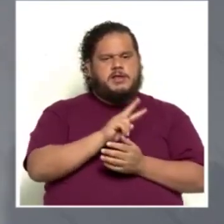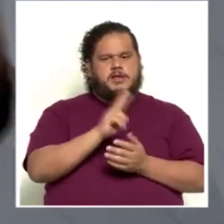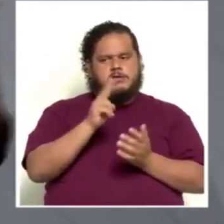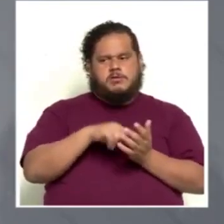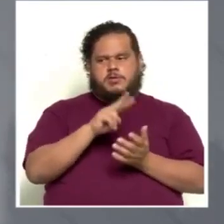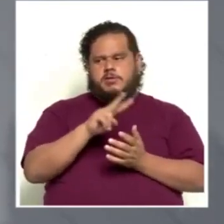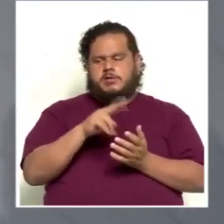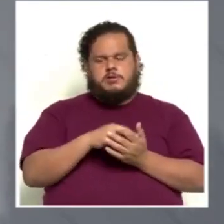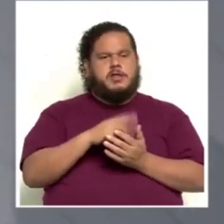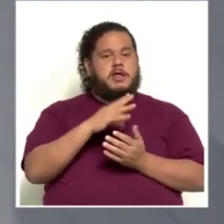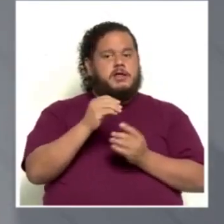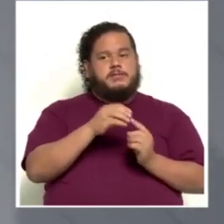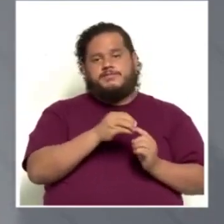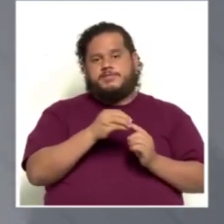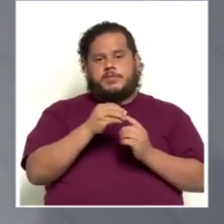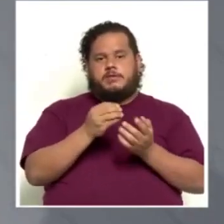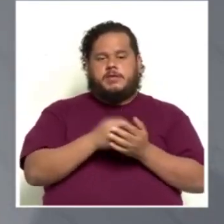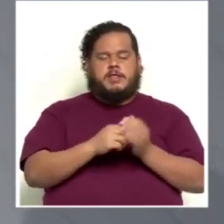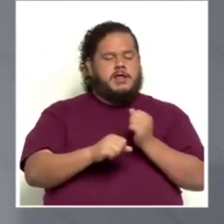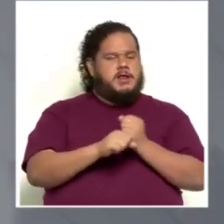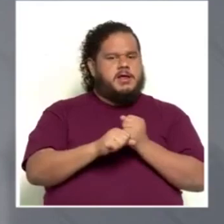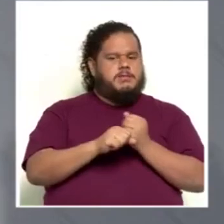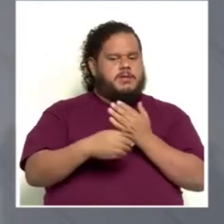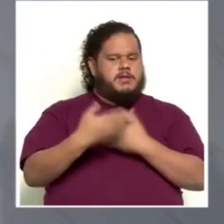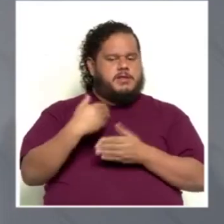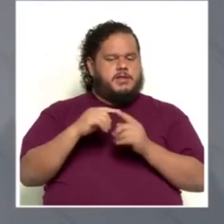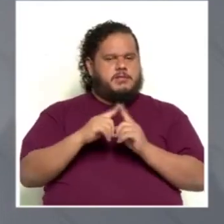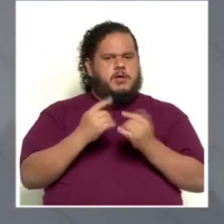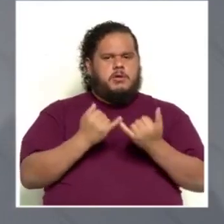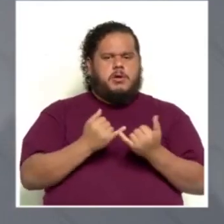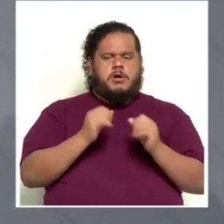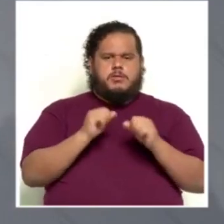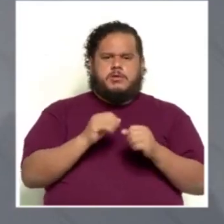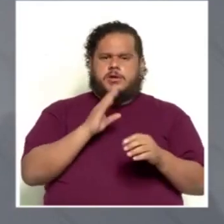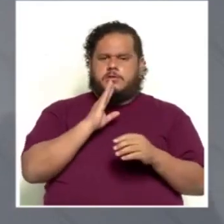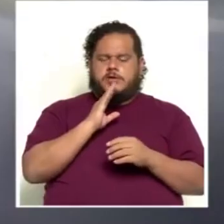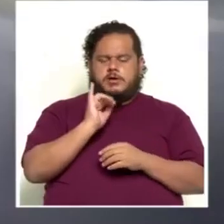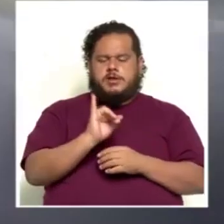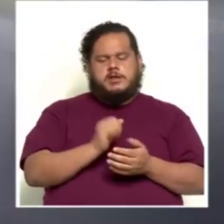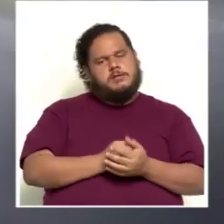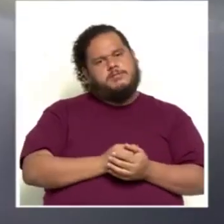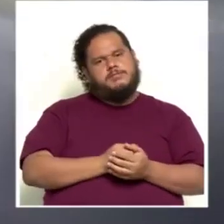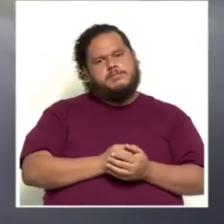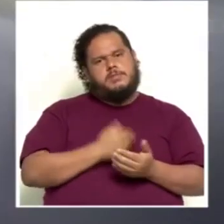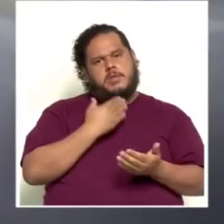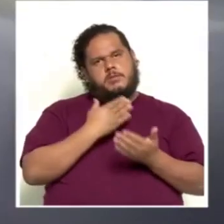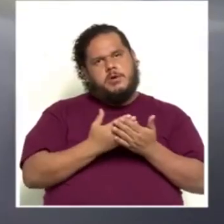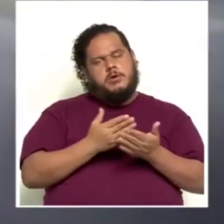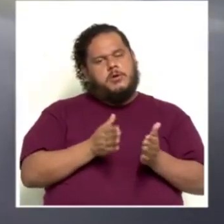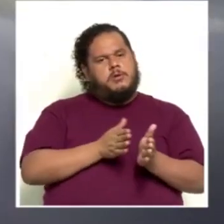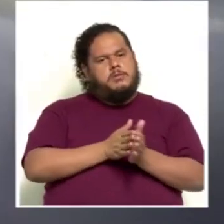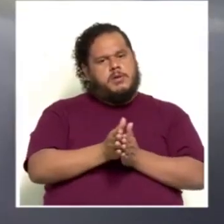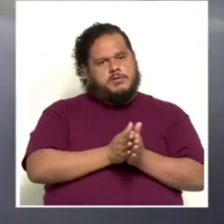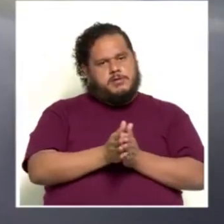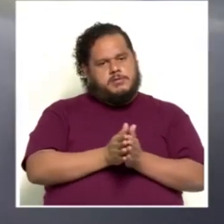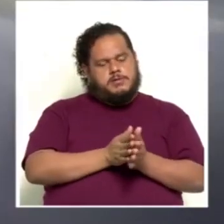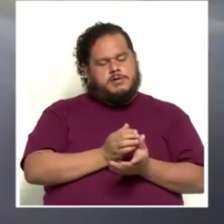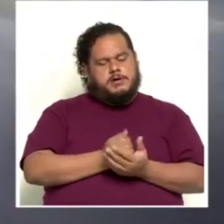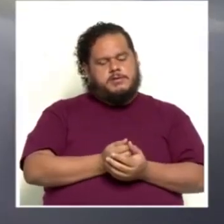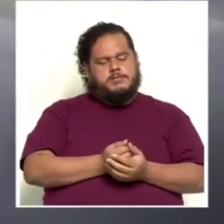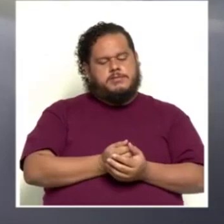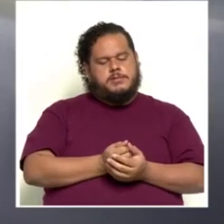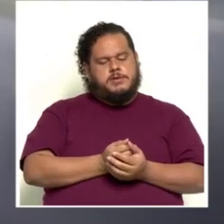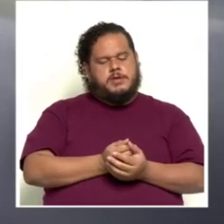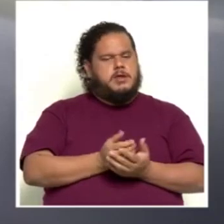y especialmente la campaña anterior, pero ahorita podríamos hablar de eso. Vamos a aprovechar